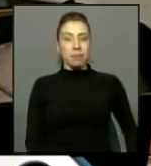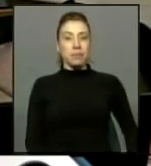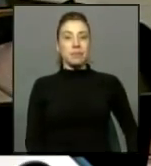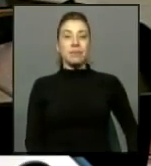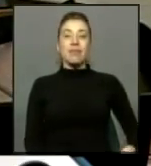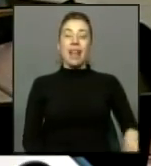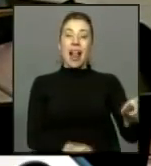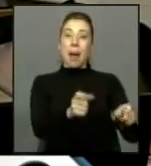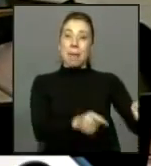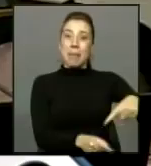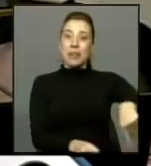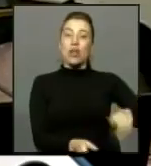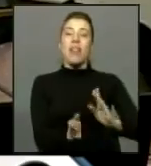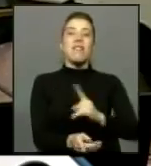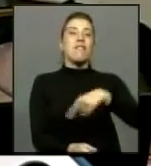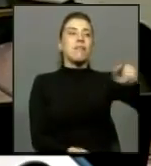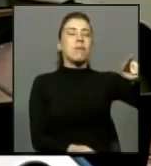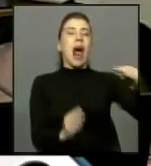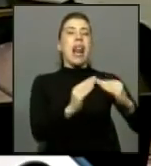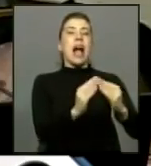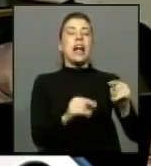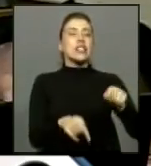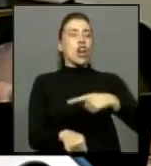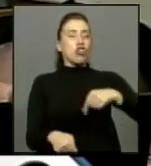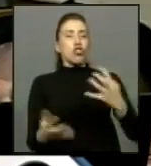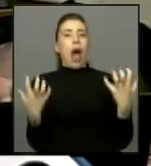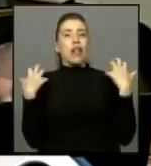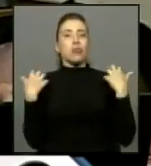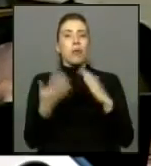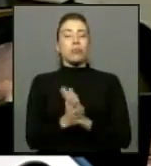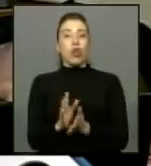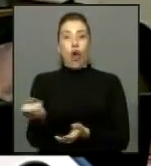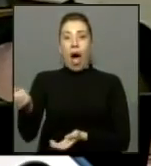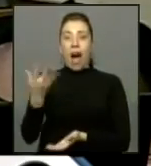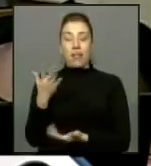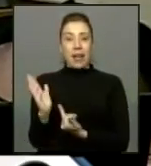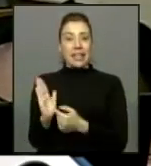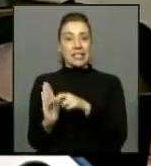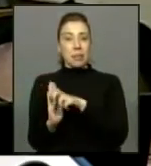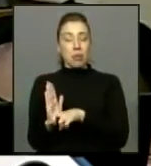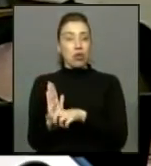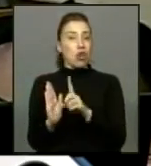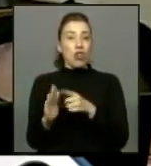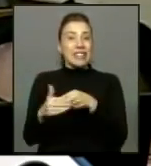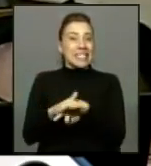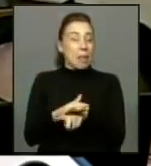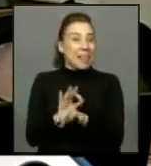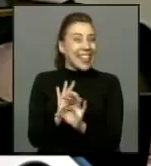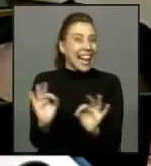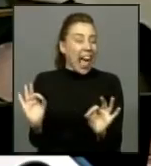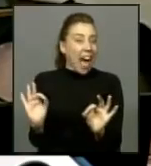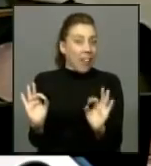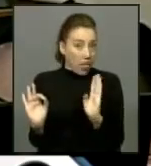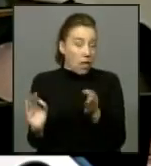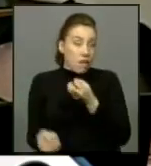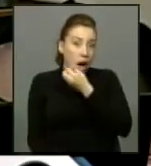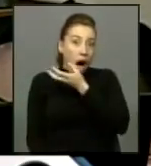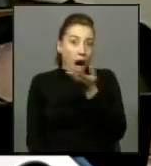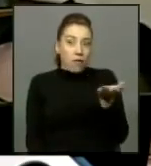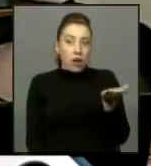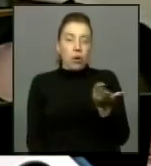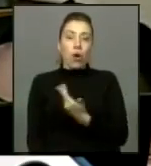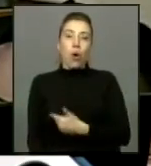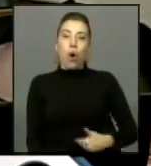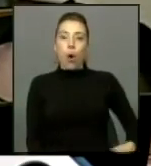la casa, ahora nos hacemos cargo nosotros, nos dijeron. Y este proyecto no toca en nada ese principio, y hay que decirlo, porque